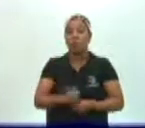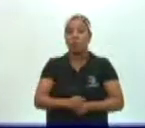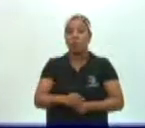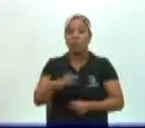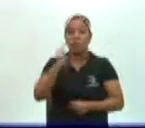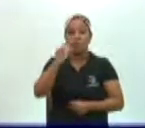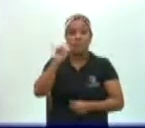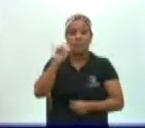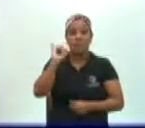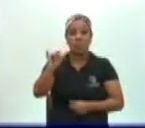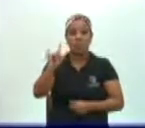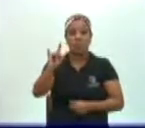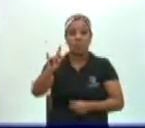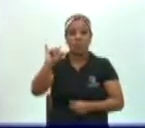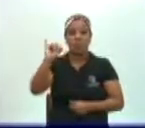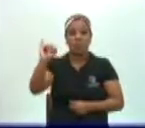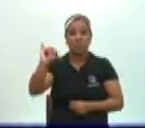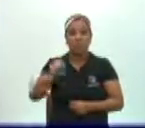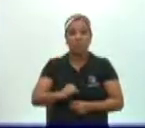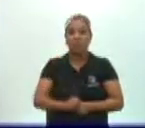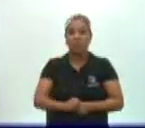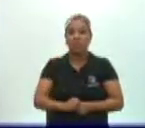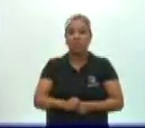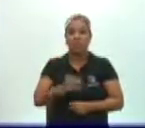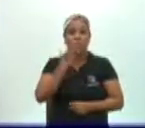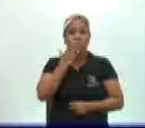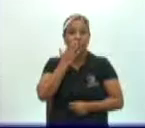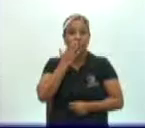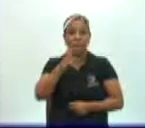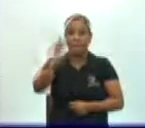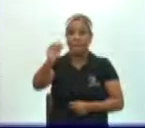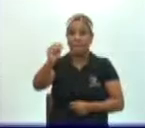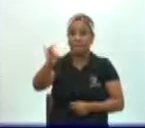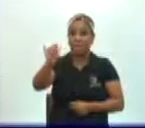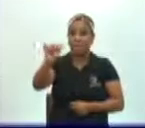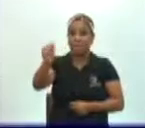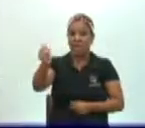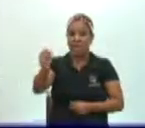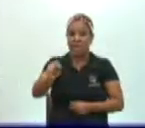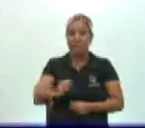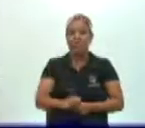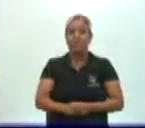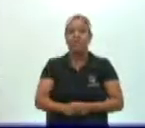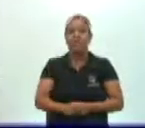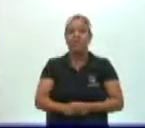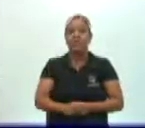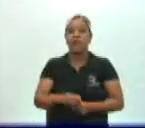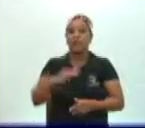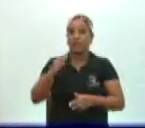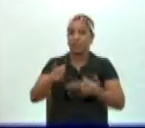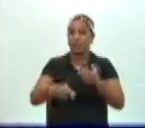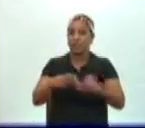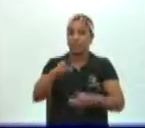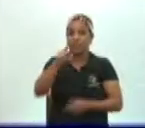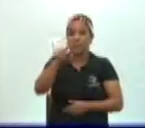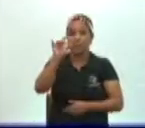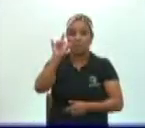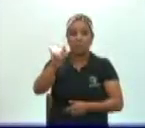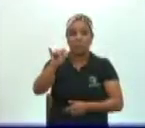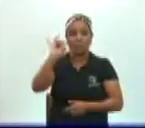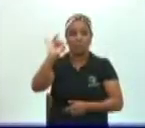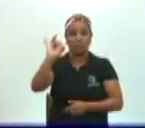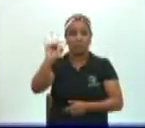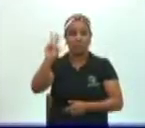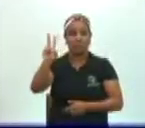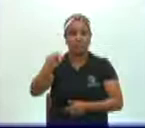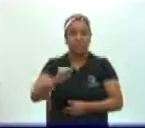se produjo la insurrección de indios mayas de Yucatán, dirigida por Jacinto Canet. En 1762 la rebelión de los